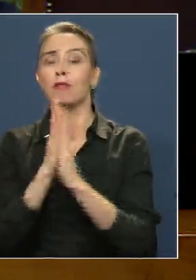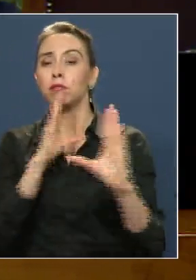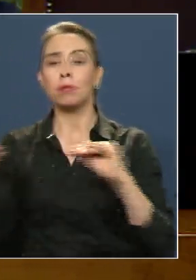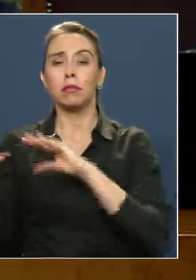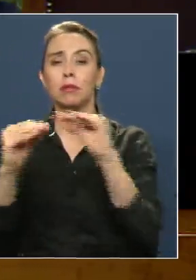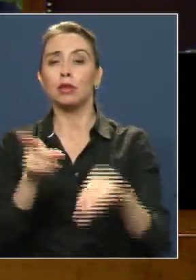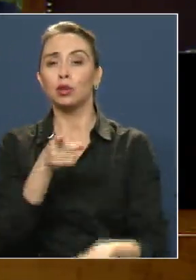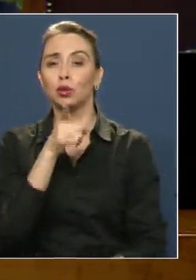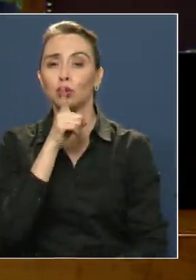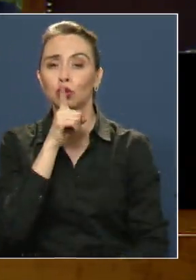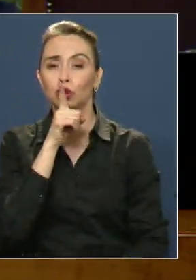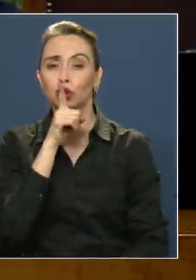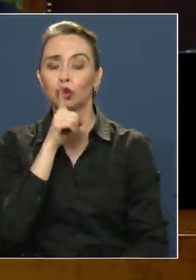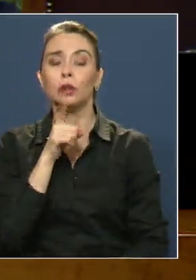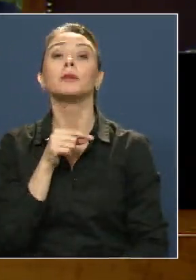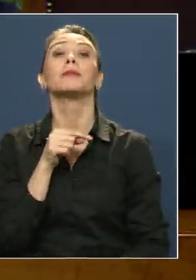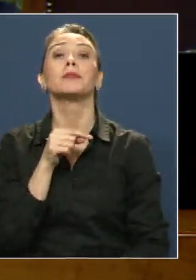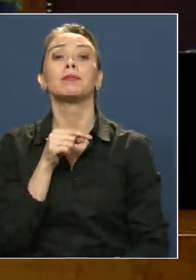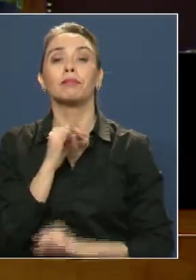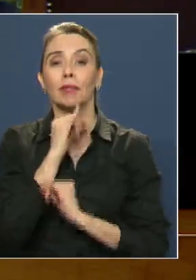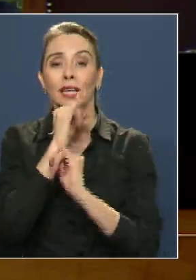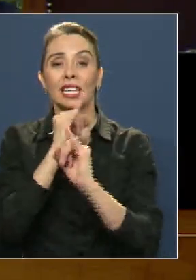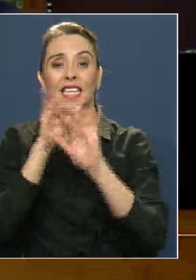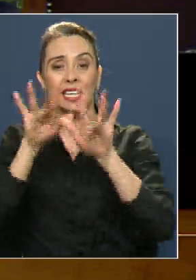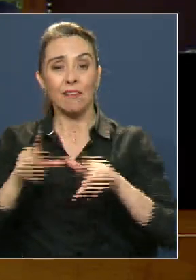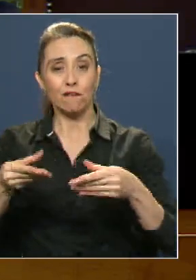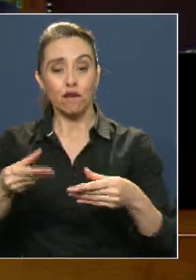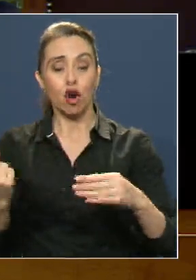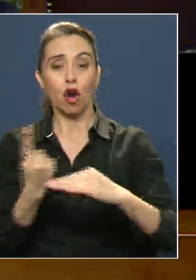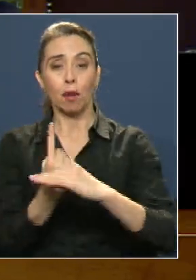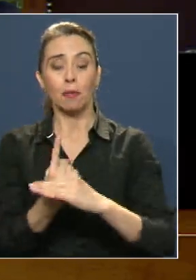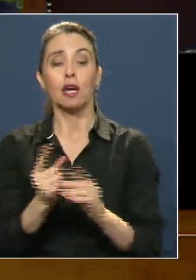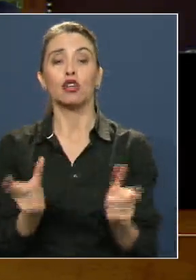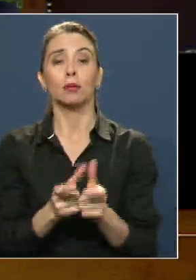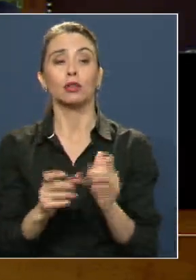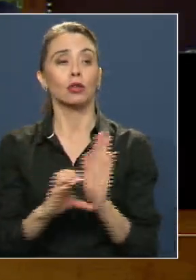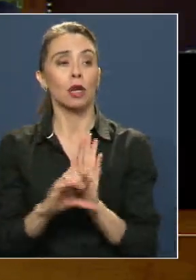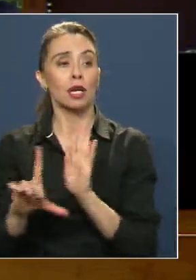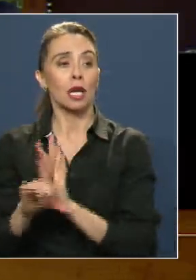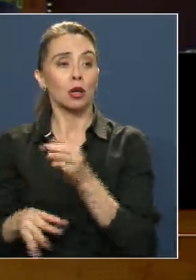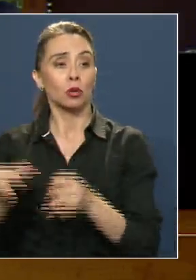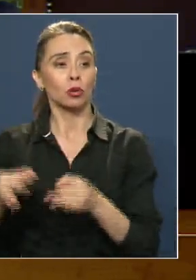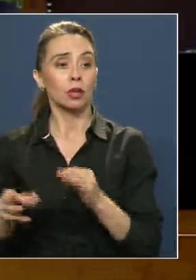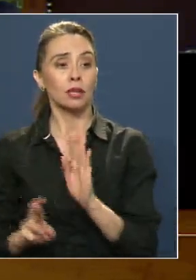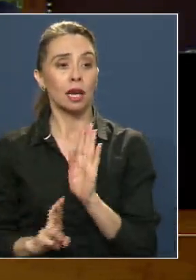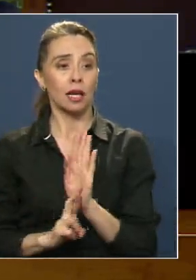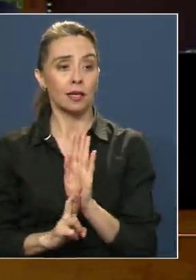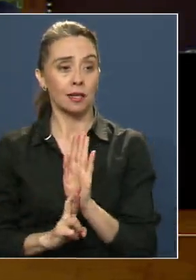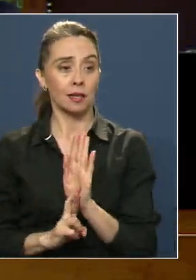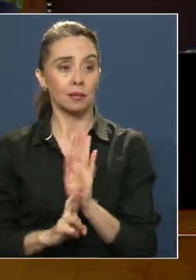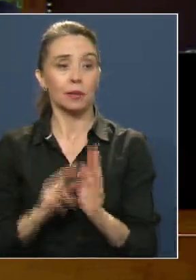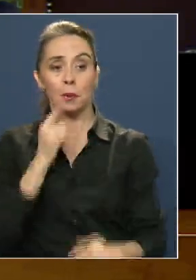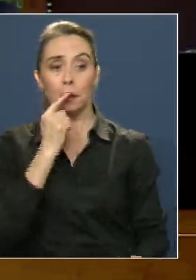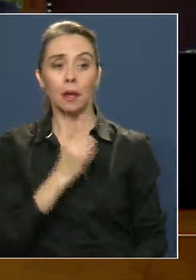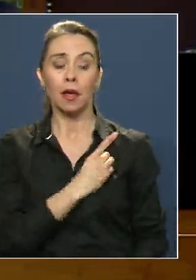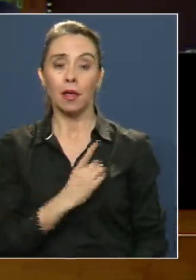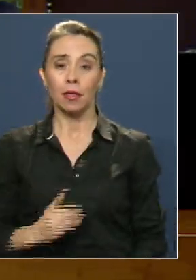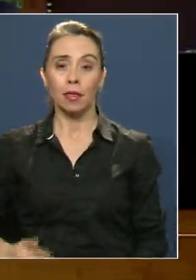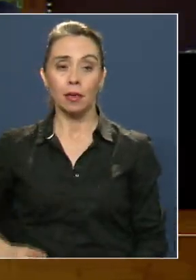favor. Rinde el informe de la Comisión de Constitución, Legislación, Justicia y Reglamento el